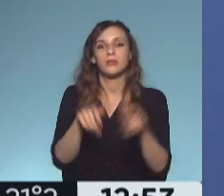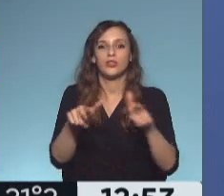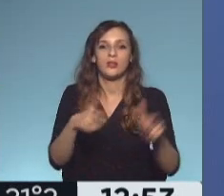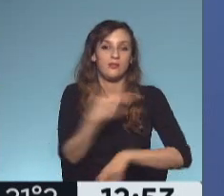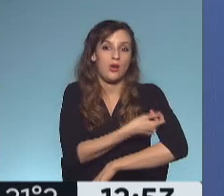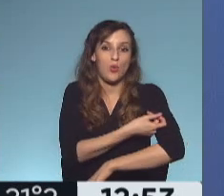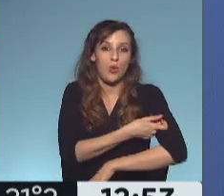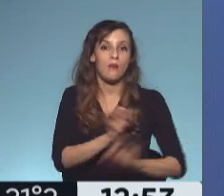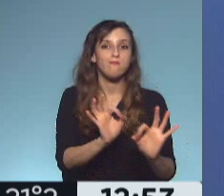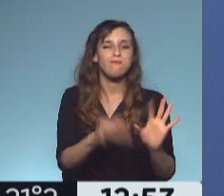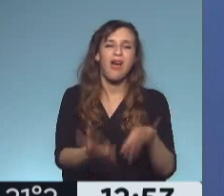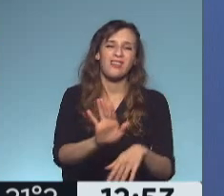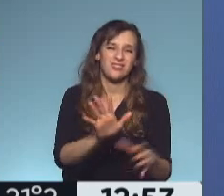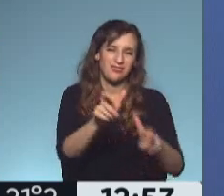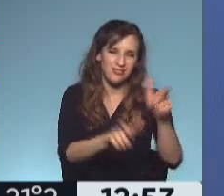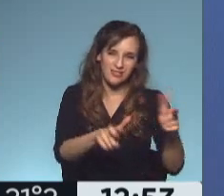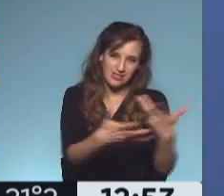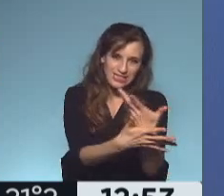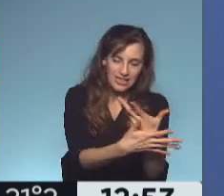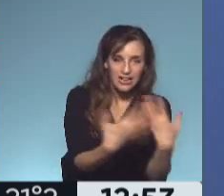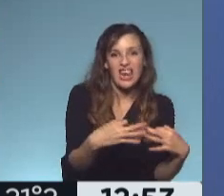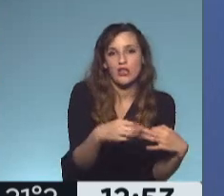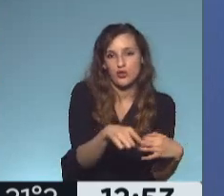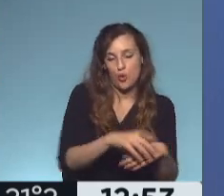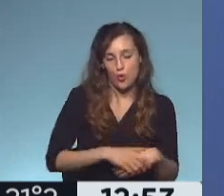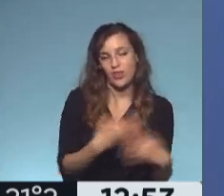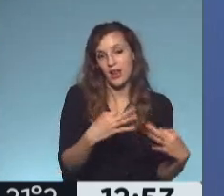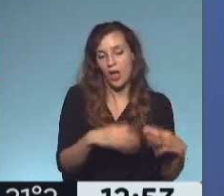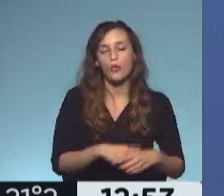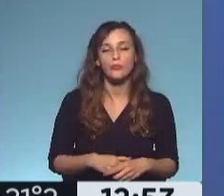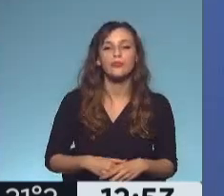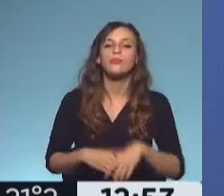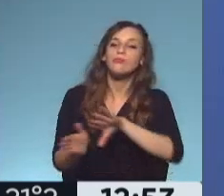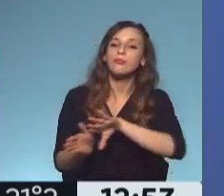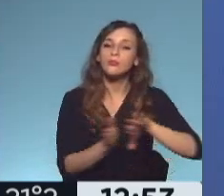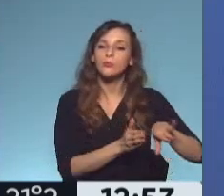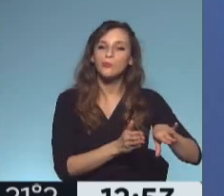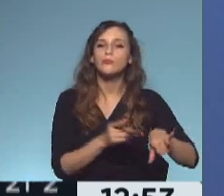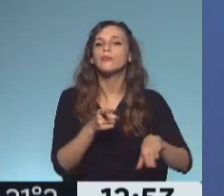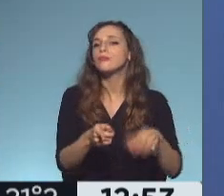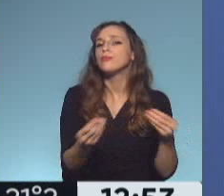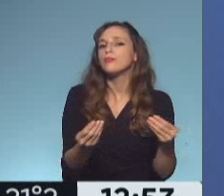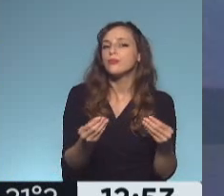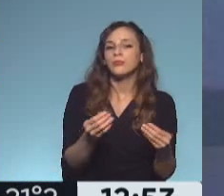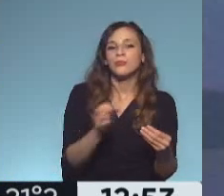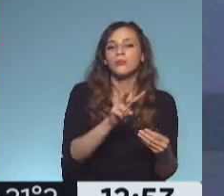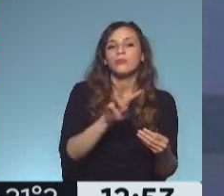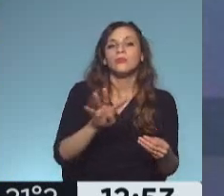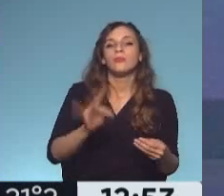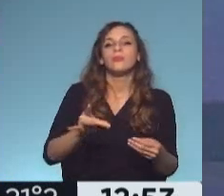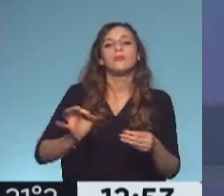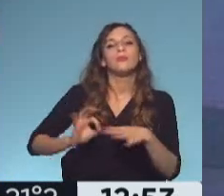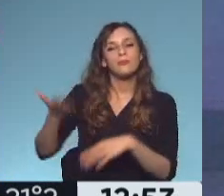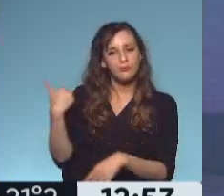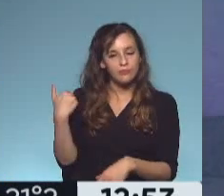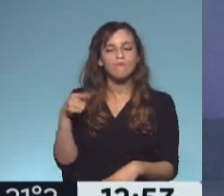sobre todo en los sectores de riesgo. Cecilia, ¿cómo se vieron esas horas previas a la llegada del primer embarque el 24 de diciembre del año pasado a la